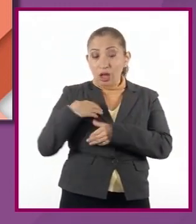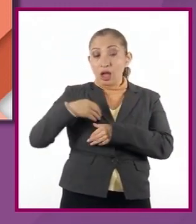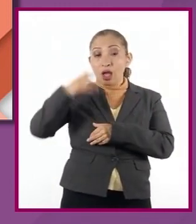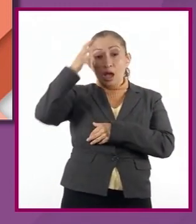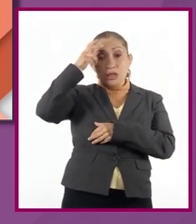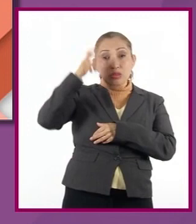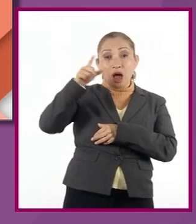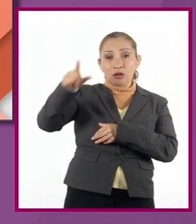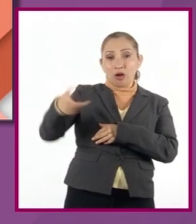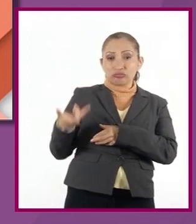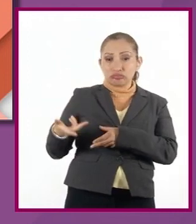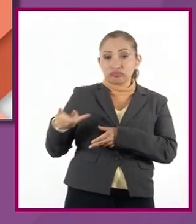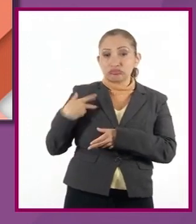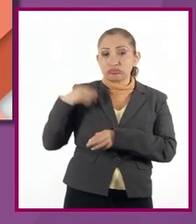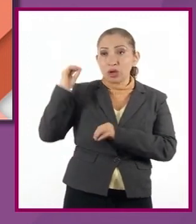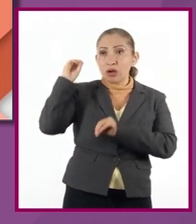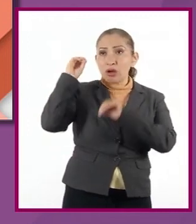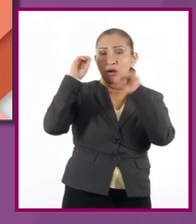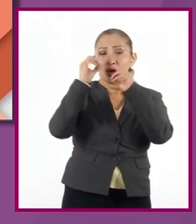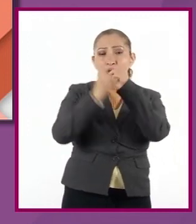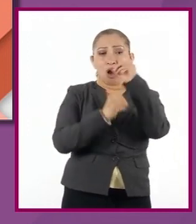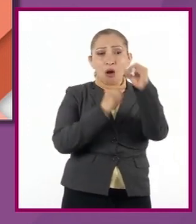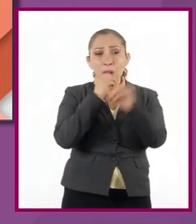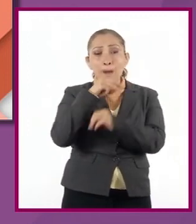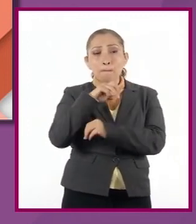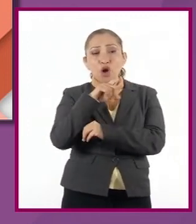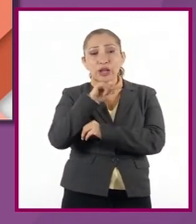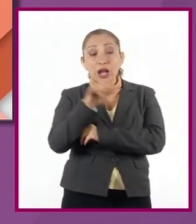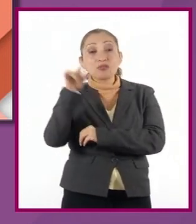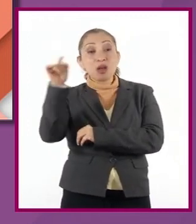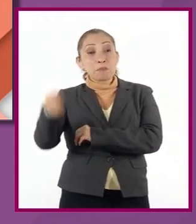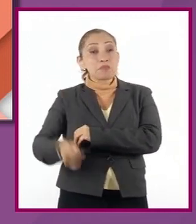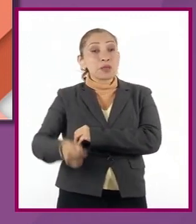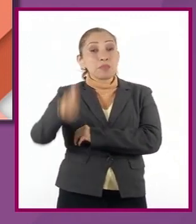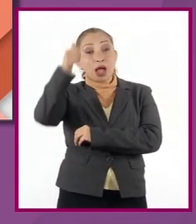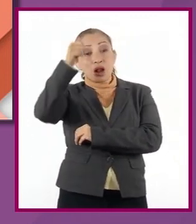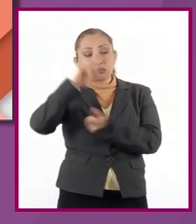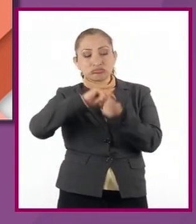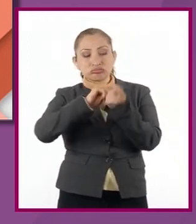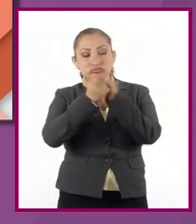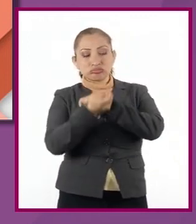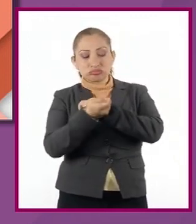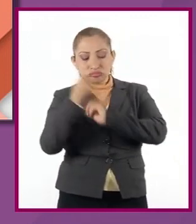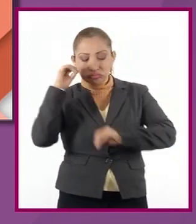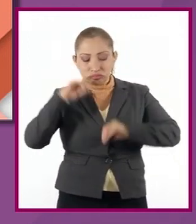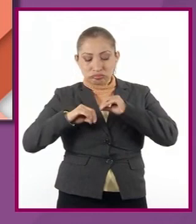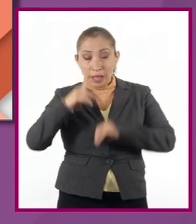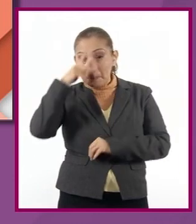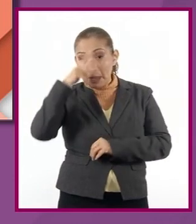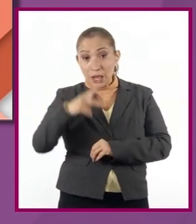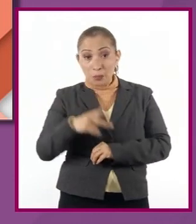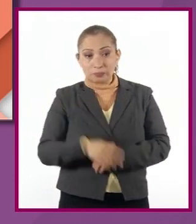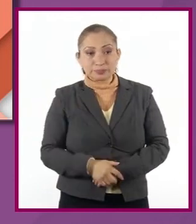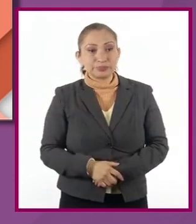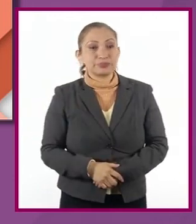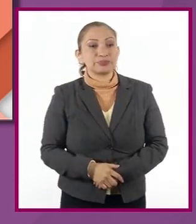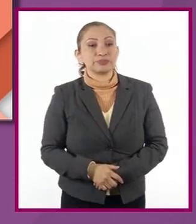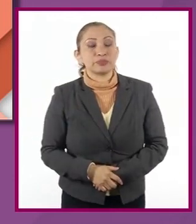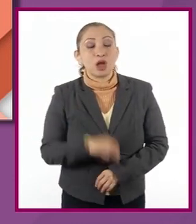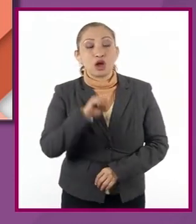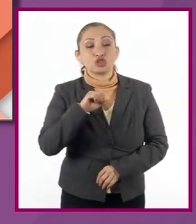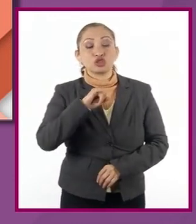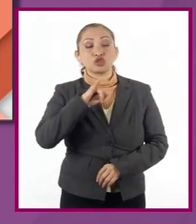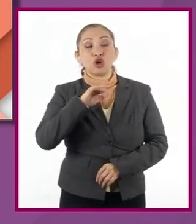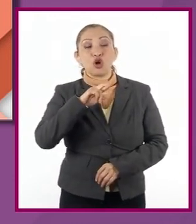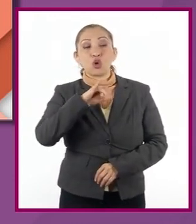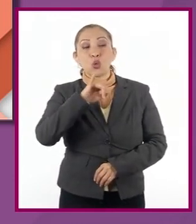Hidalgo montó obras de Molière y fue uno de los primeros en traducirlo en México. Sor